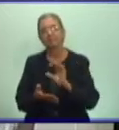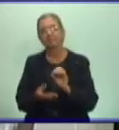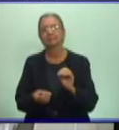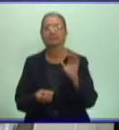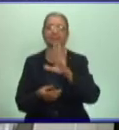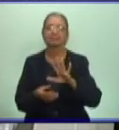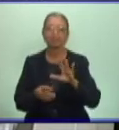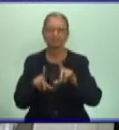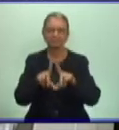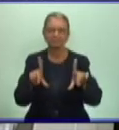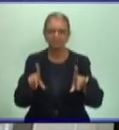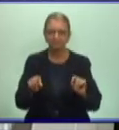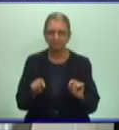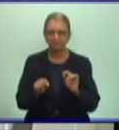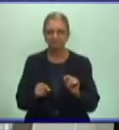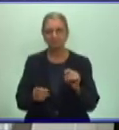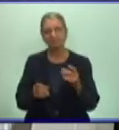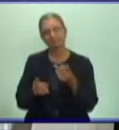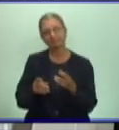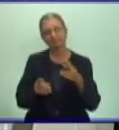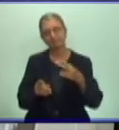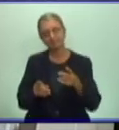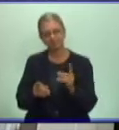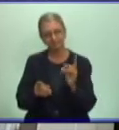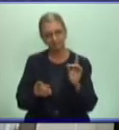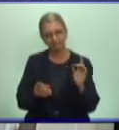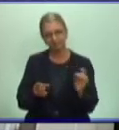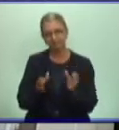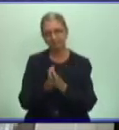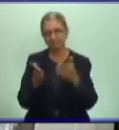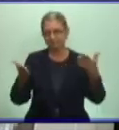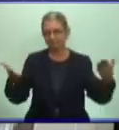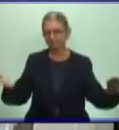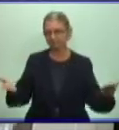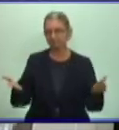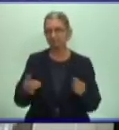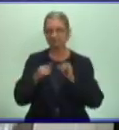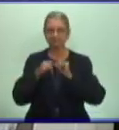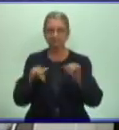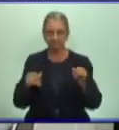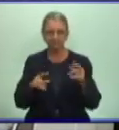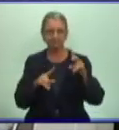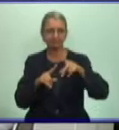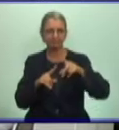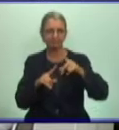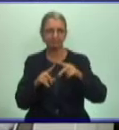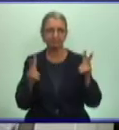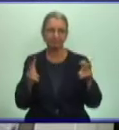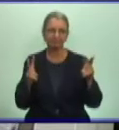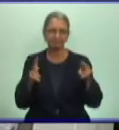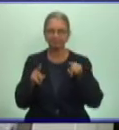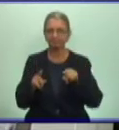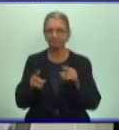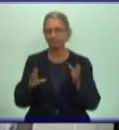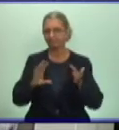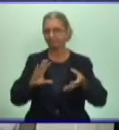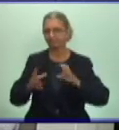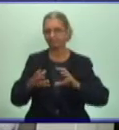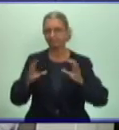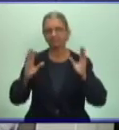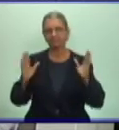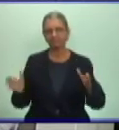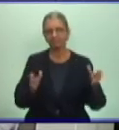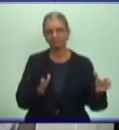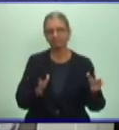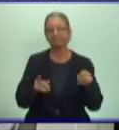la bibliografía, los recortes de periódicos que brinden información relacionada con el tema, todo eso forma parte de los anexos, por tanto, no